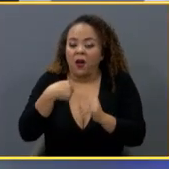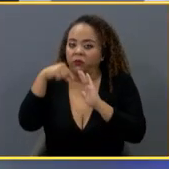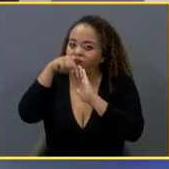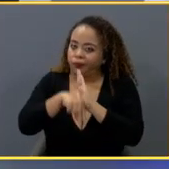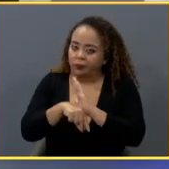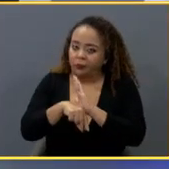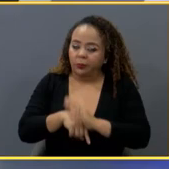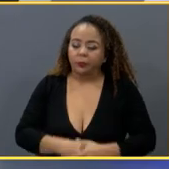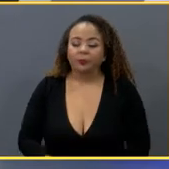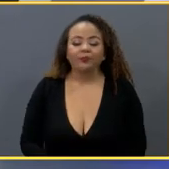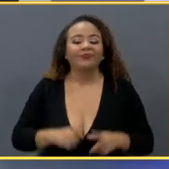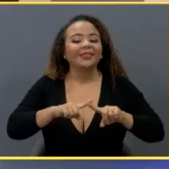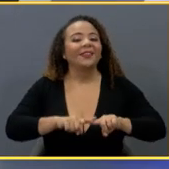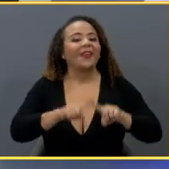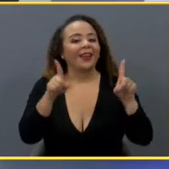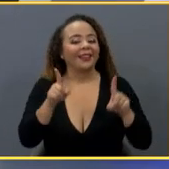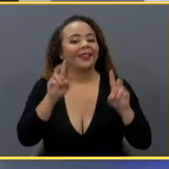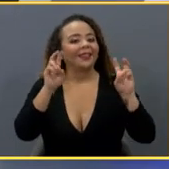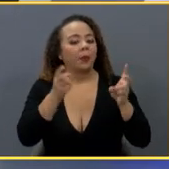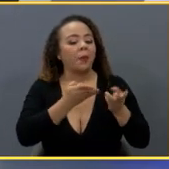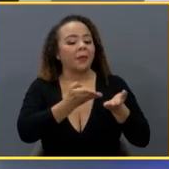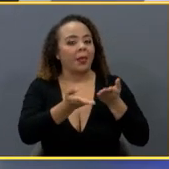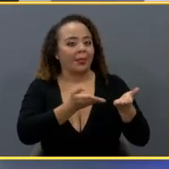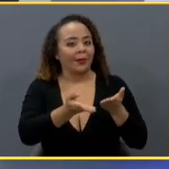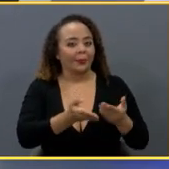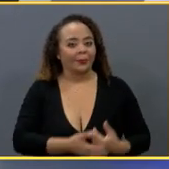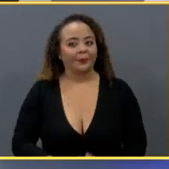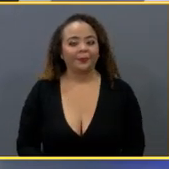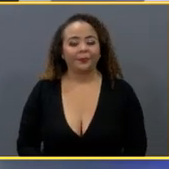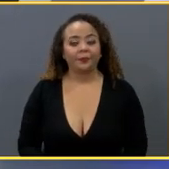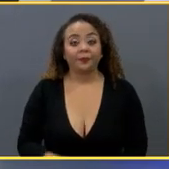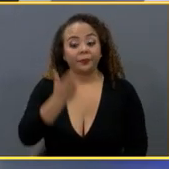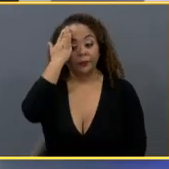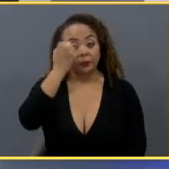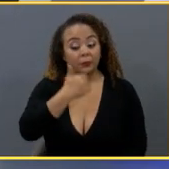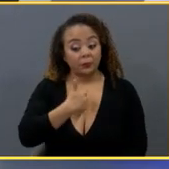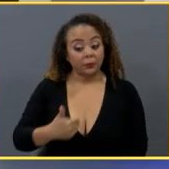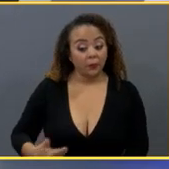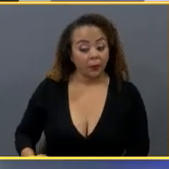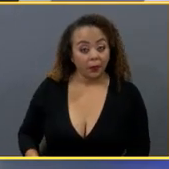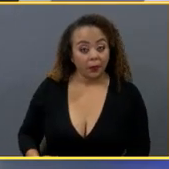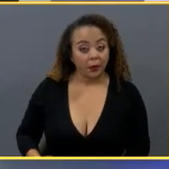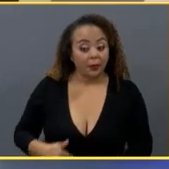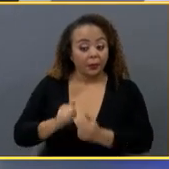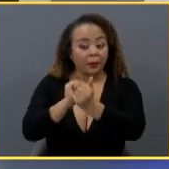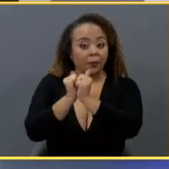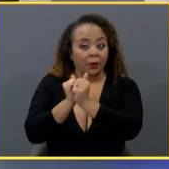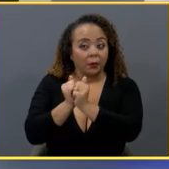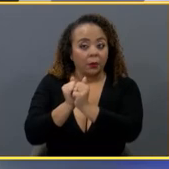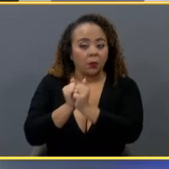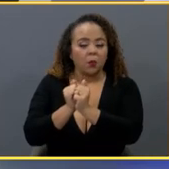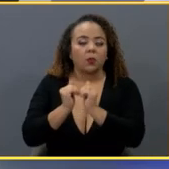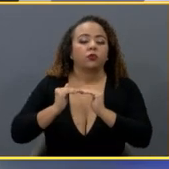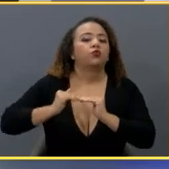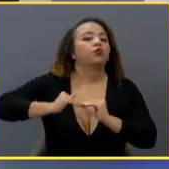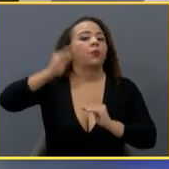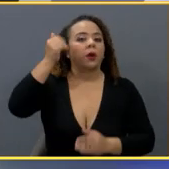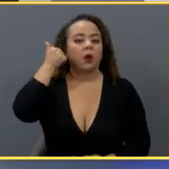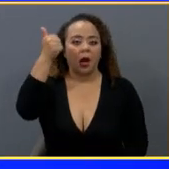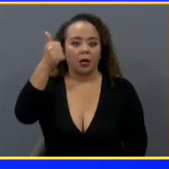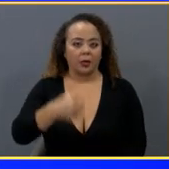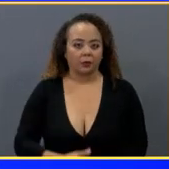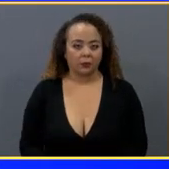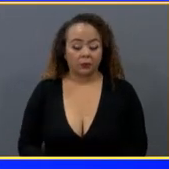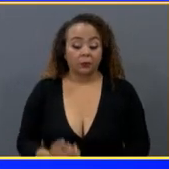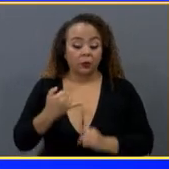muy diferente al tema mediático. Porque Herediano, el mérito deportivo es muy superior al de la Liga Deportiva